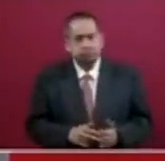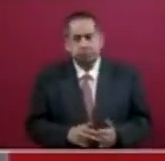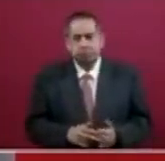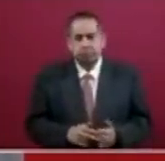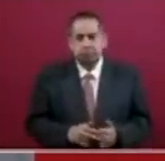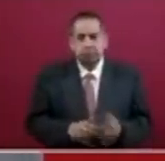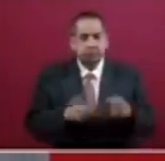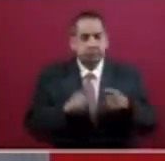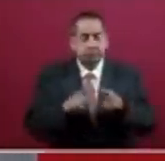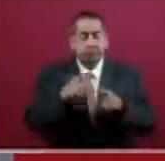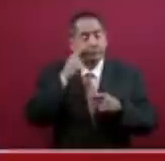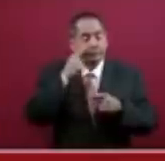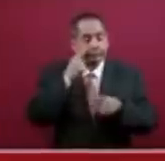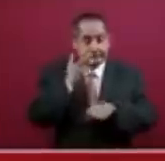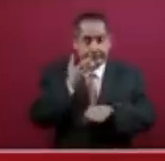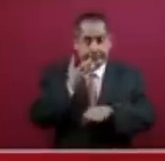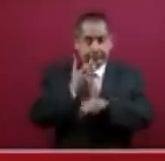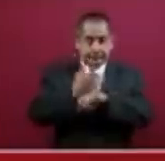Después de las remesas,